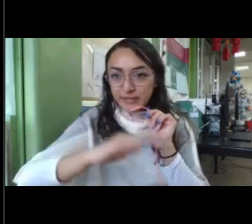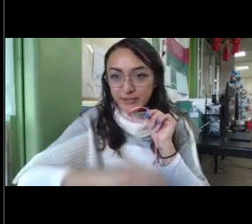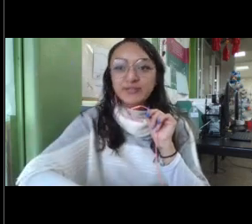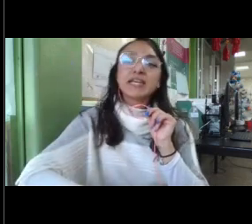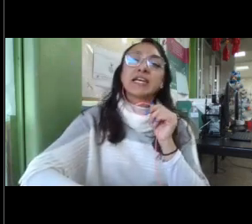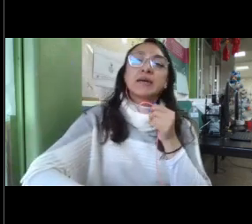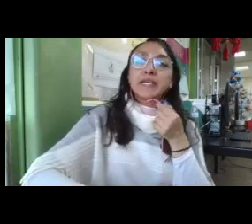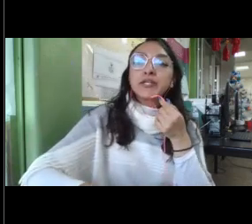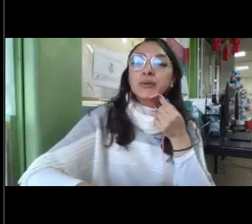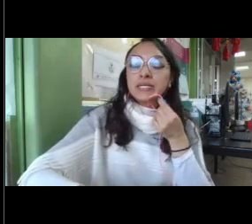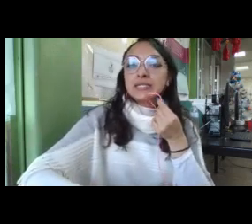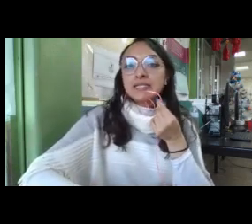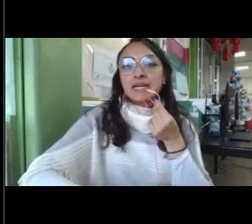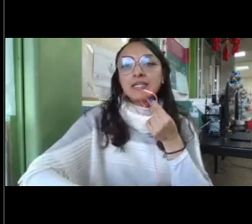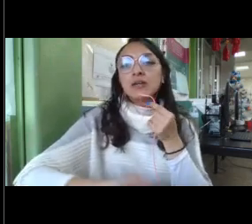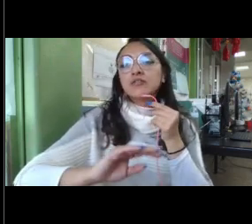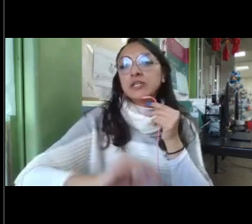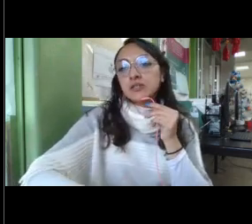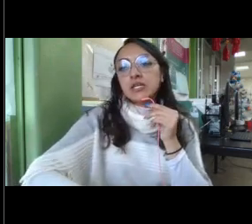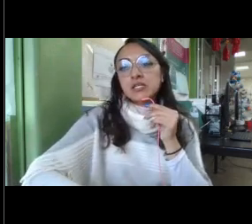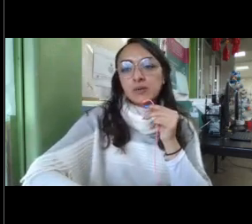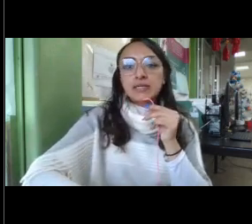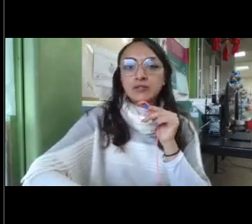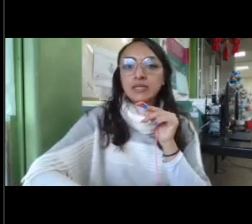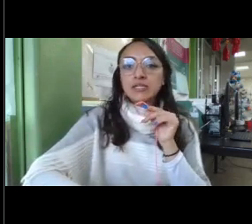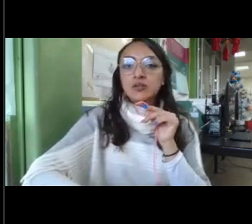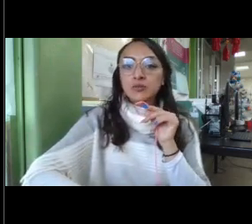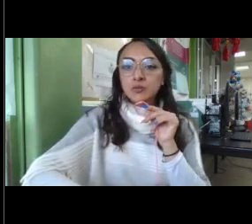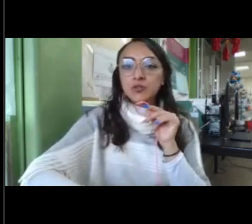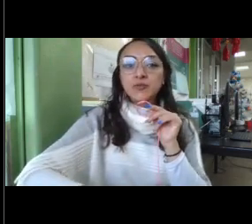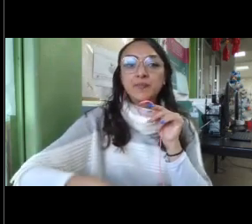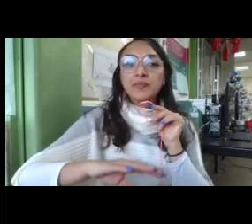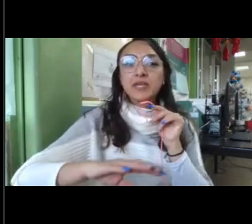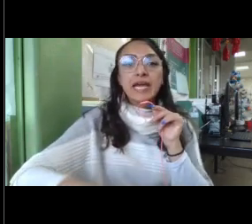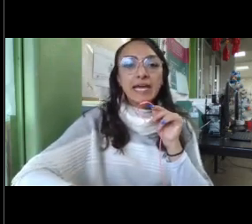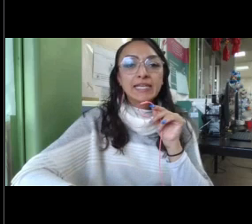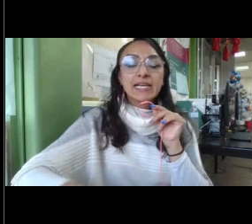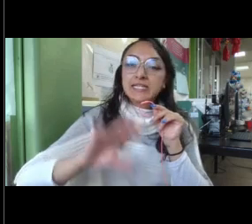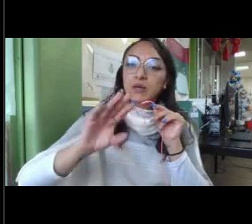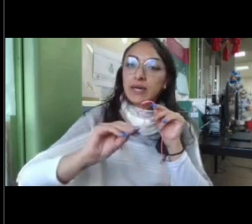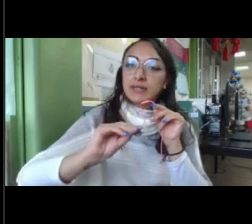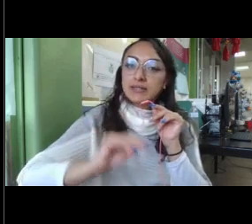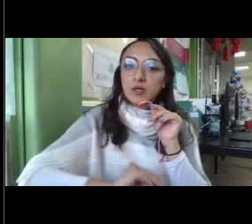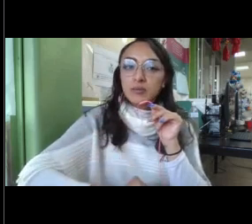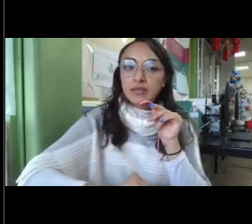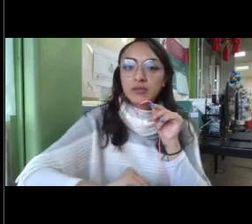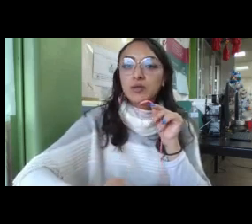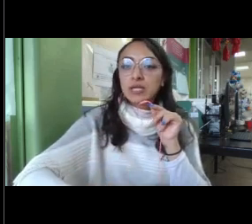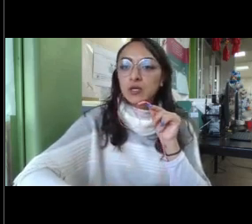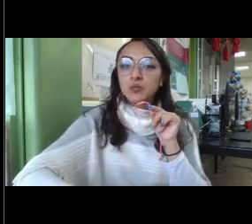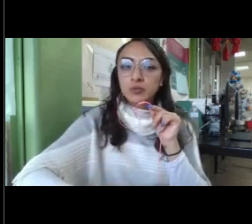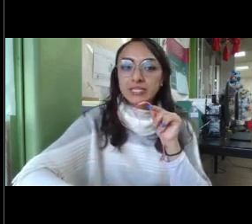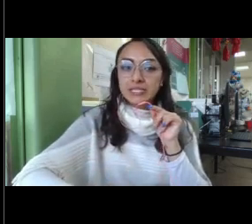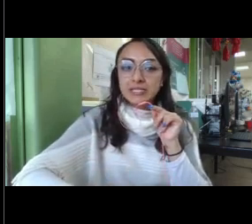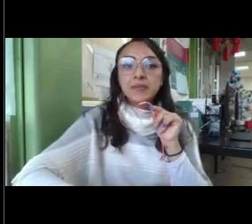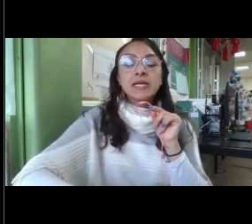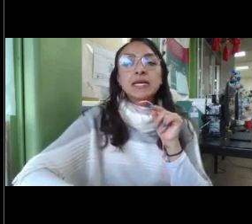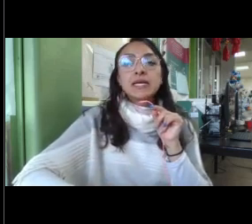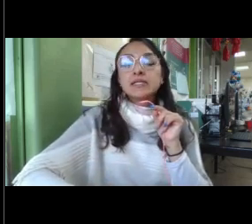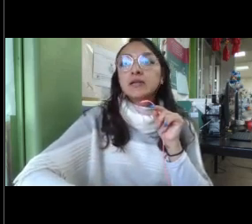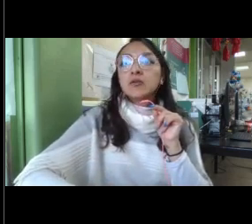hace algunos años, Benito Juárez decretó la fundación de la Escuela Nacional de Sordomudos en este lugar, que es el convento de Corpus